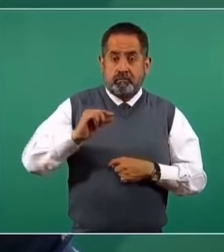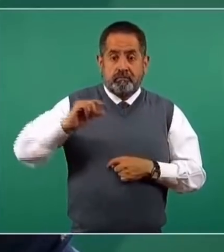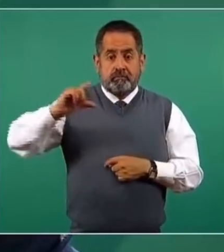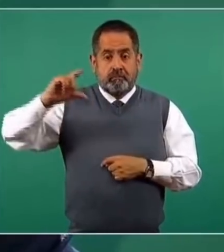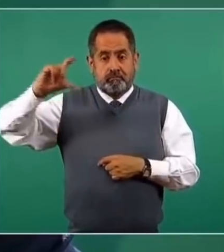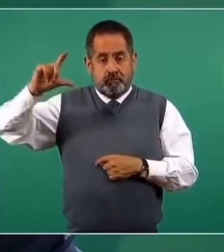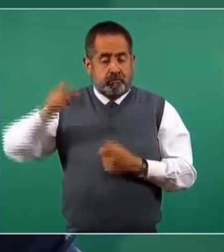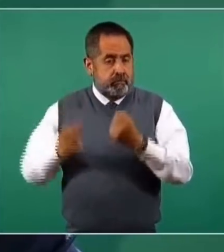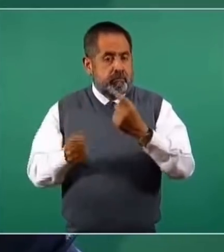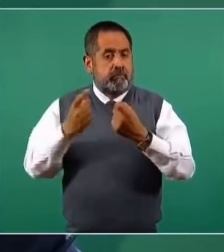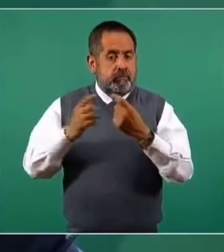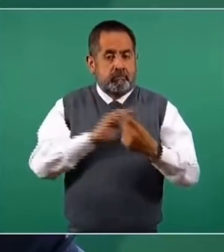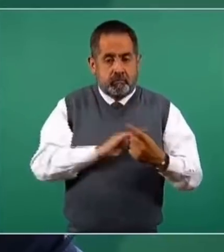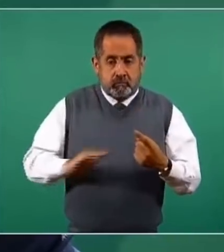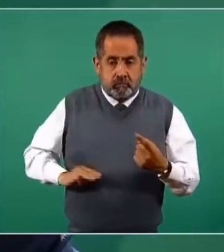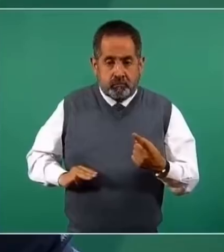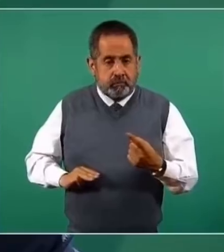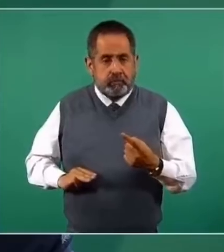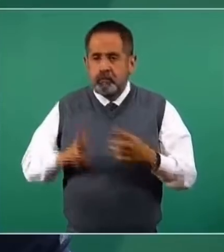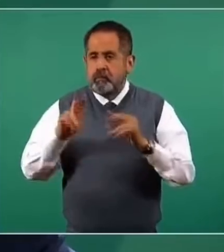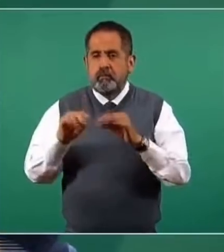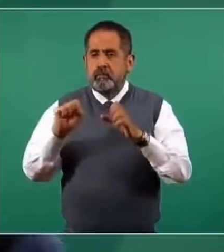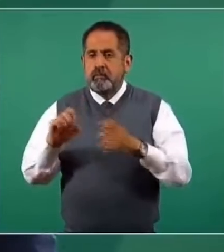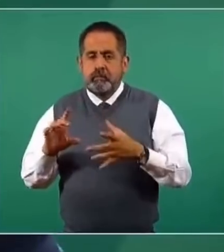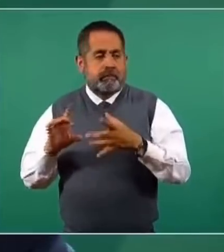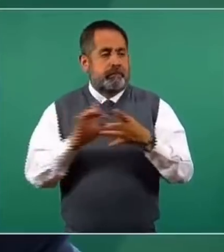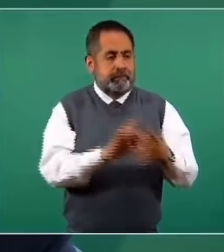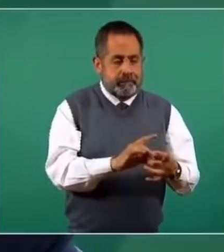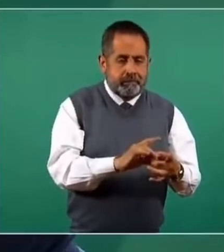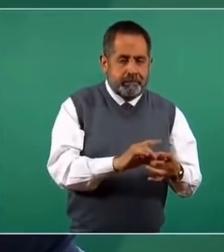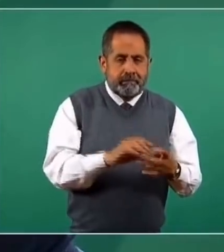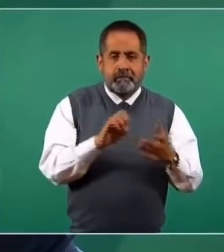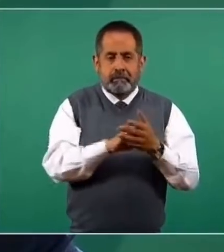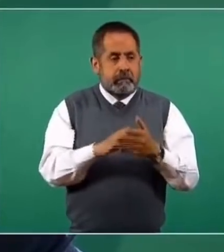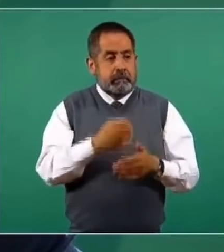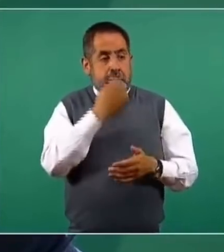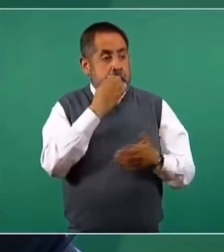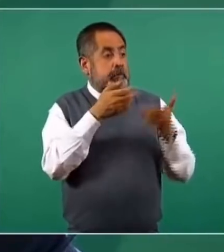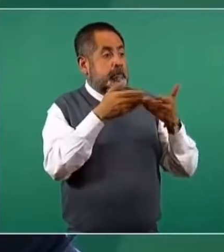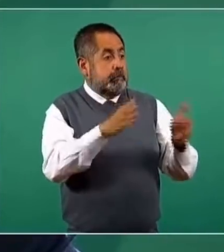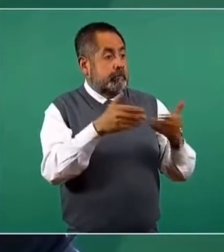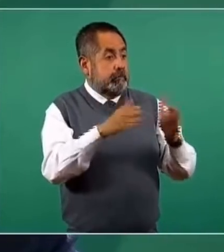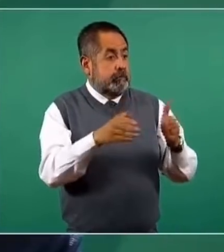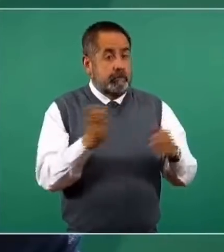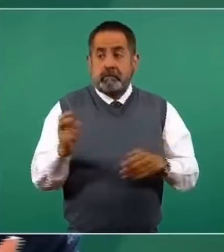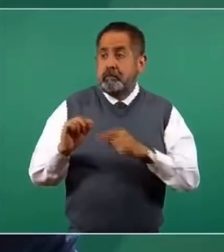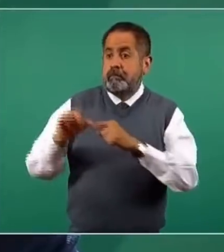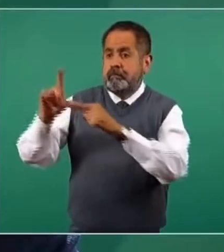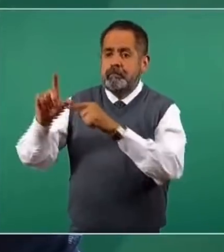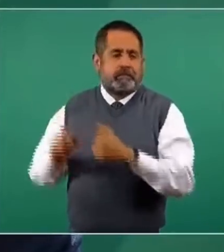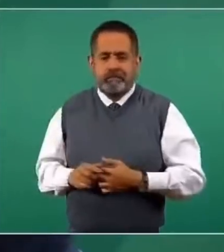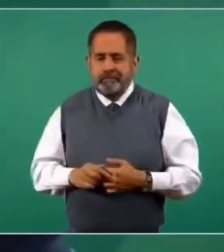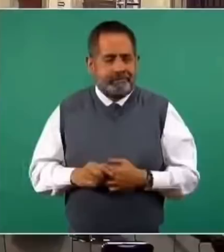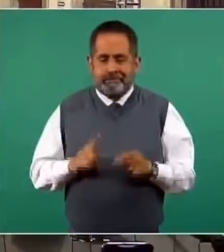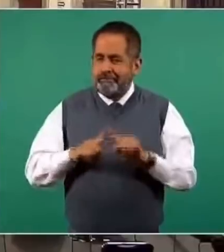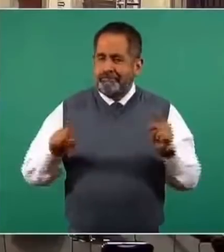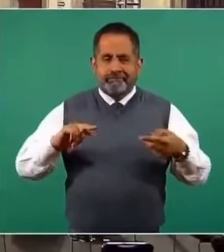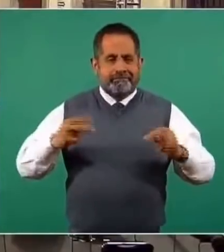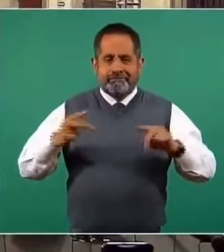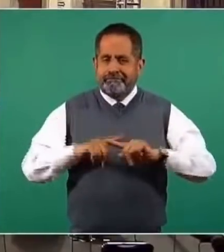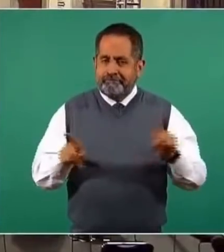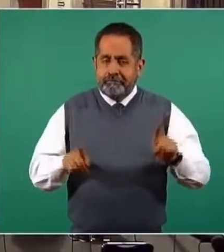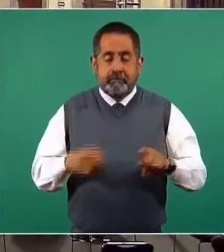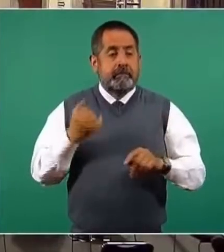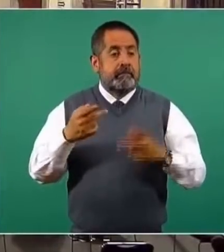algunos municipios no corresponde al orden en que fueron abriendo las escuelas y la intensidad de la movilidad en el